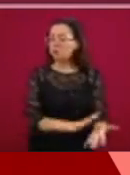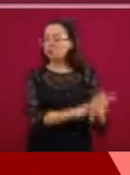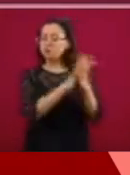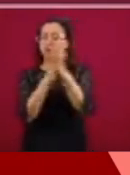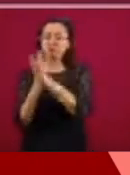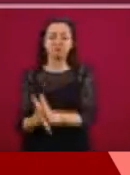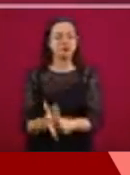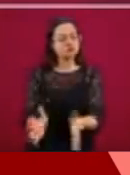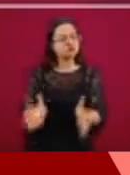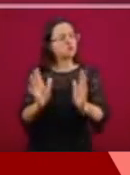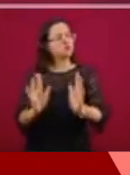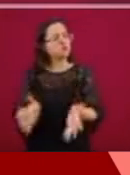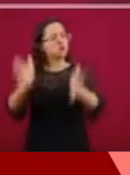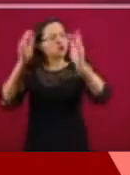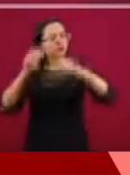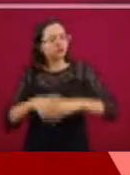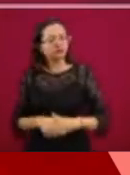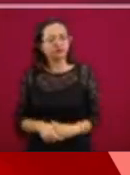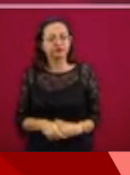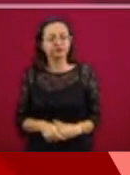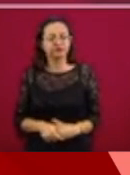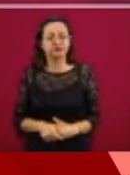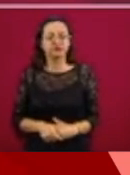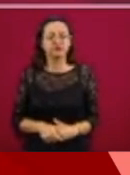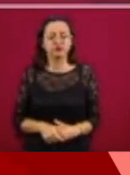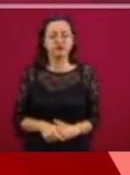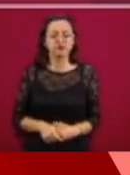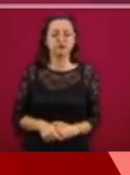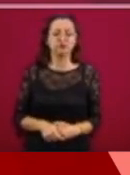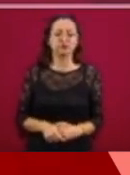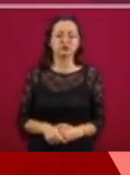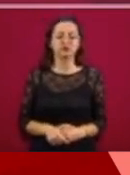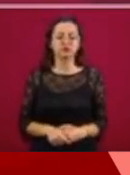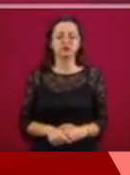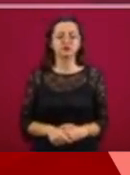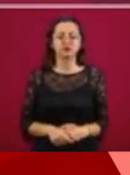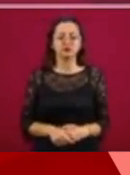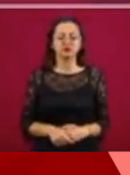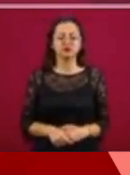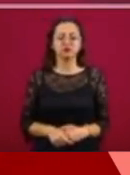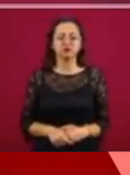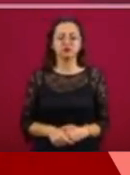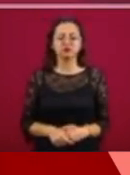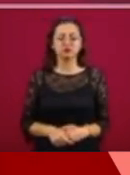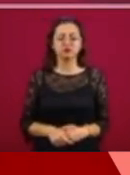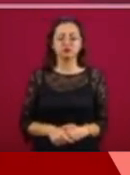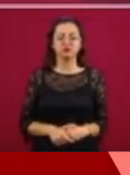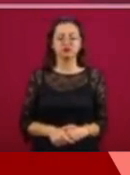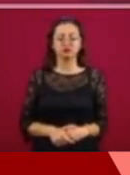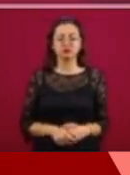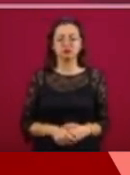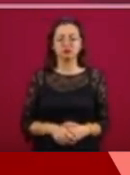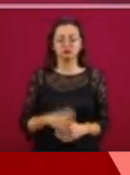les comento la última reforma